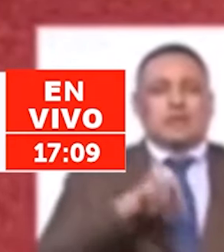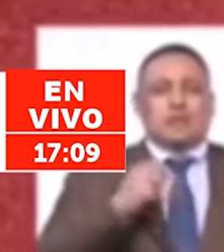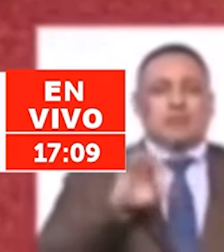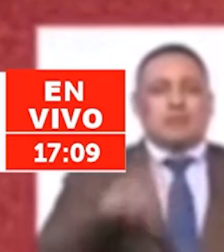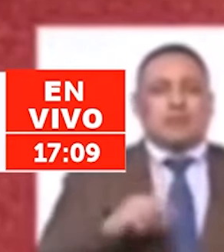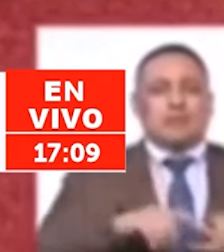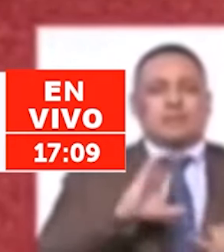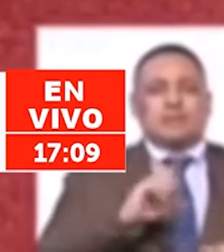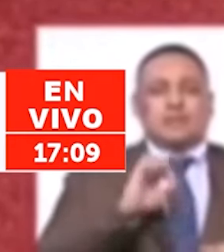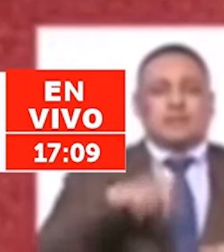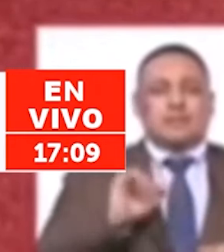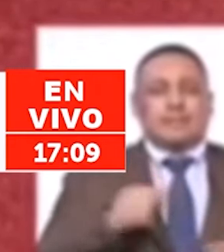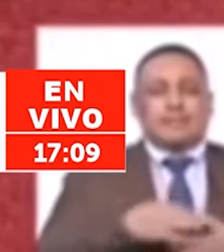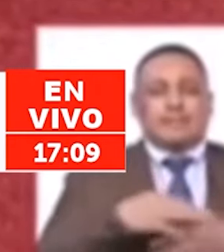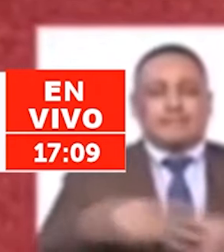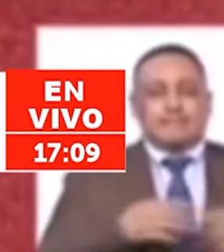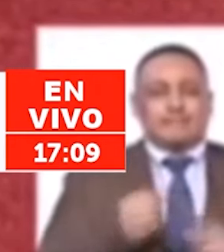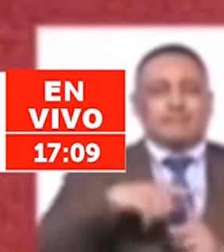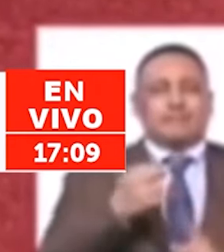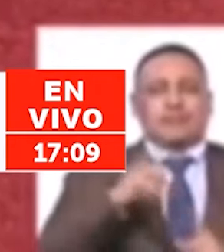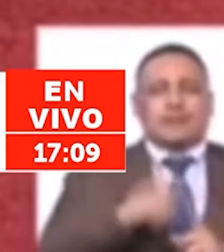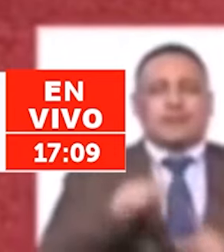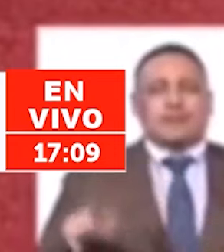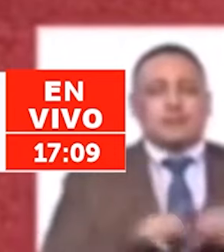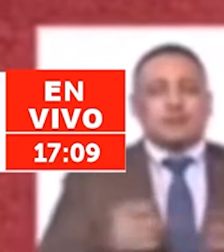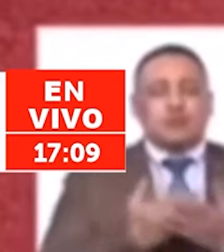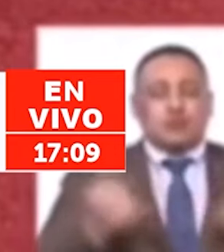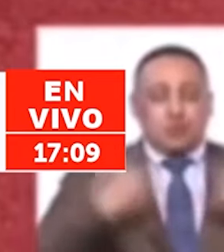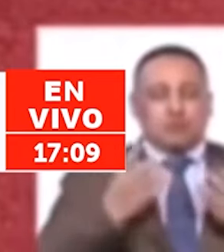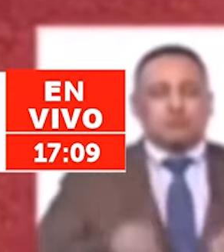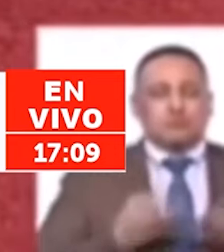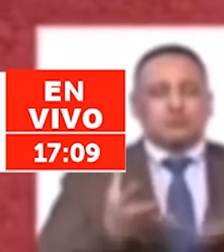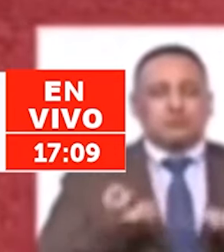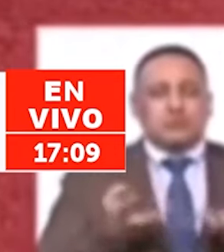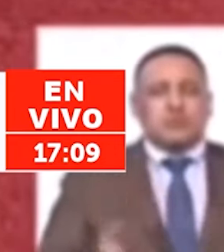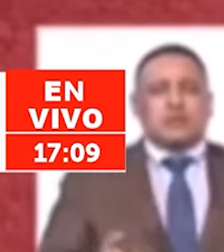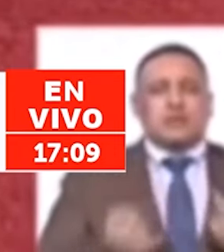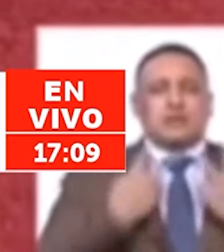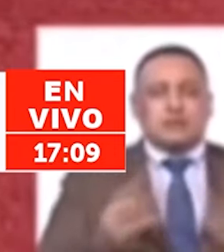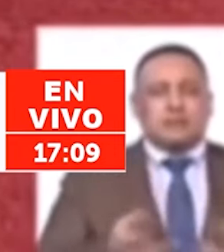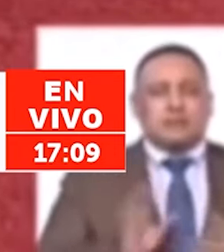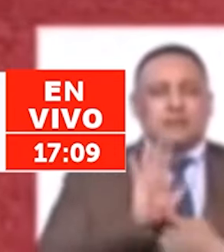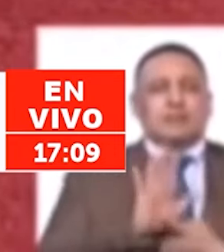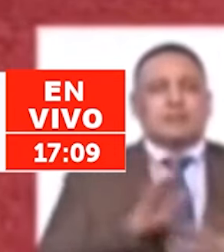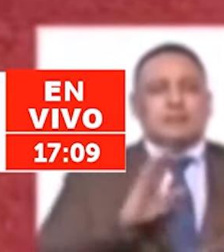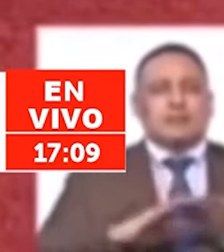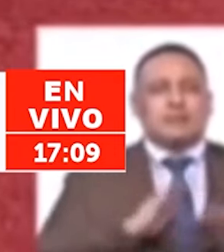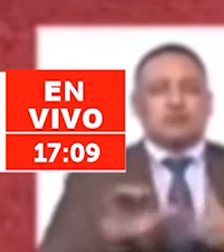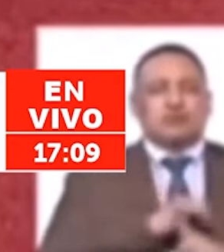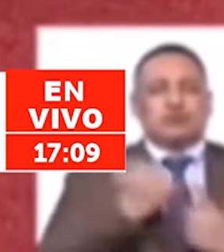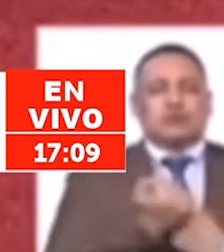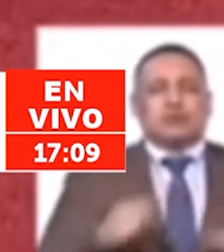y Chayapalca, de la provincia de Tarata, en donde expresan su disposición a expedir la licencia